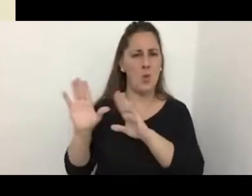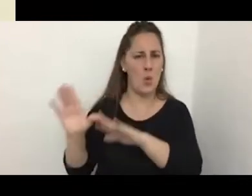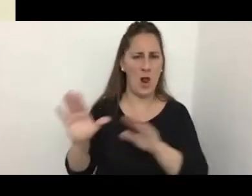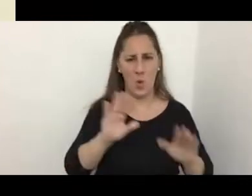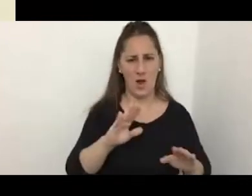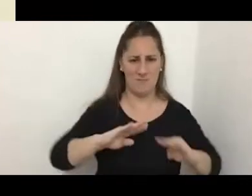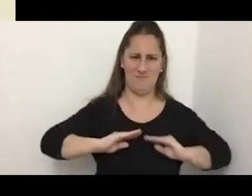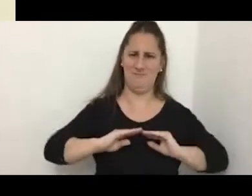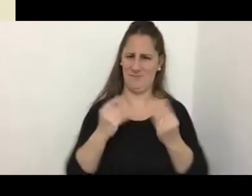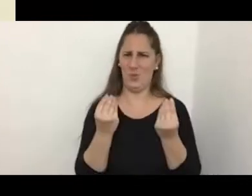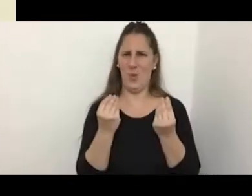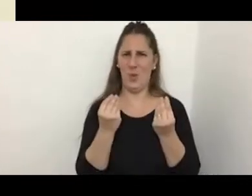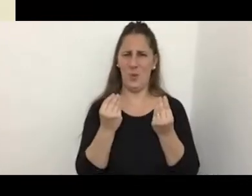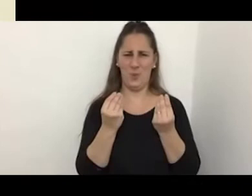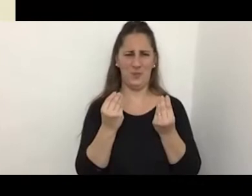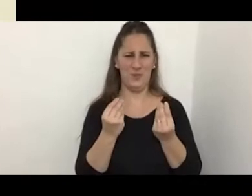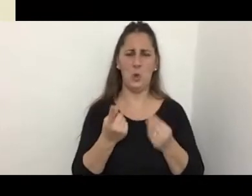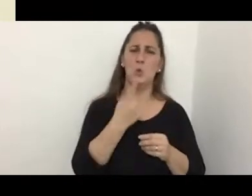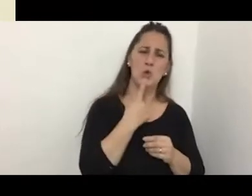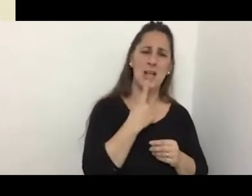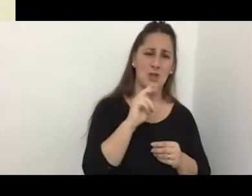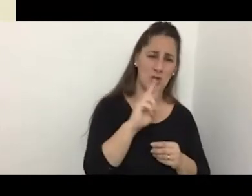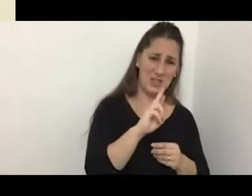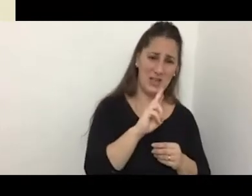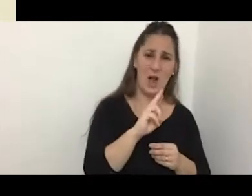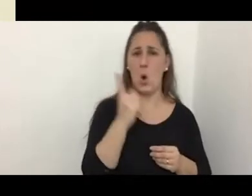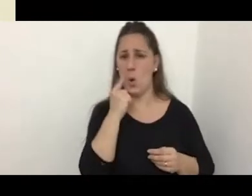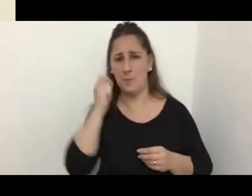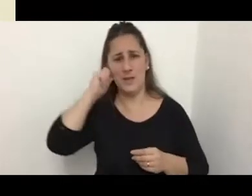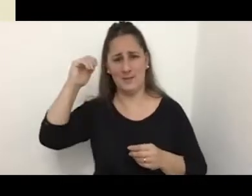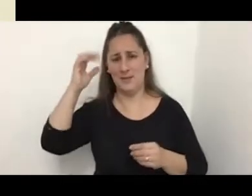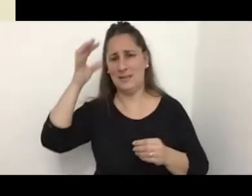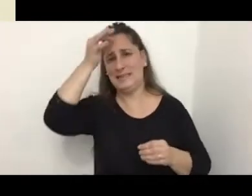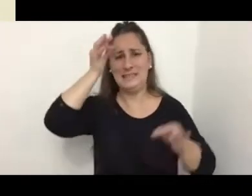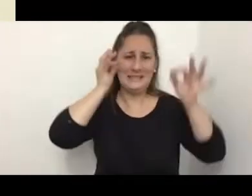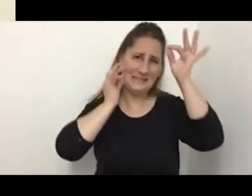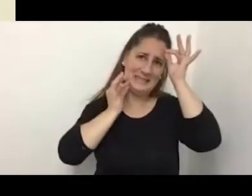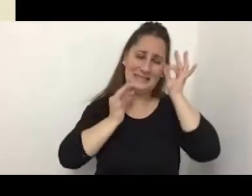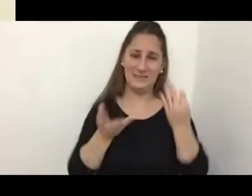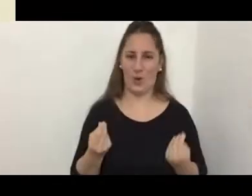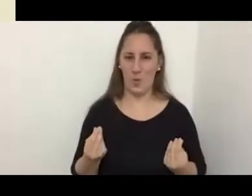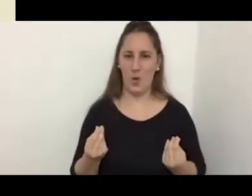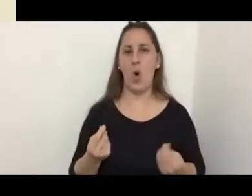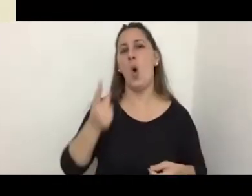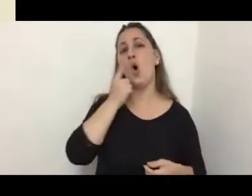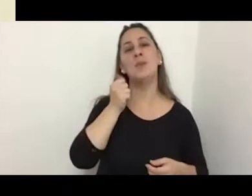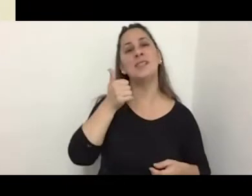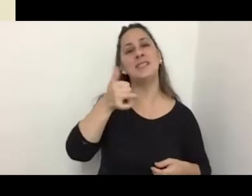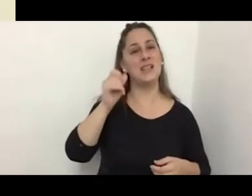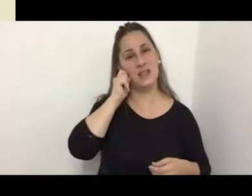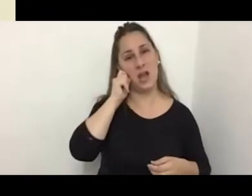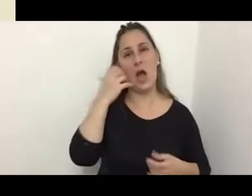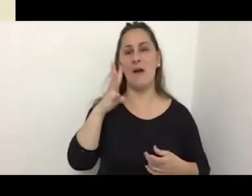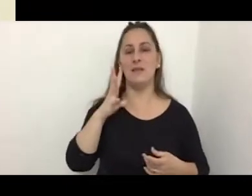cómo terminaba el muchacho o la chica, bueno, transpirarían un poquito más o menos. El señor de 60 años a veces se